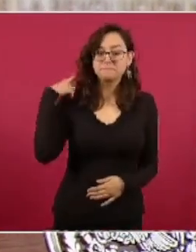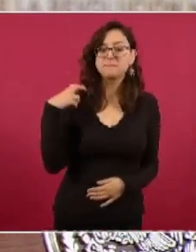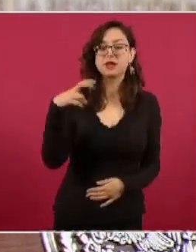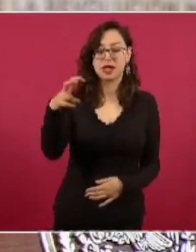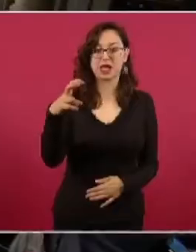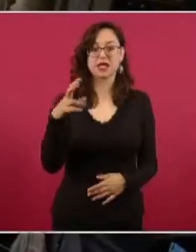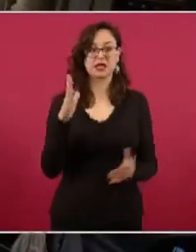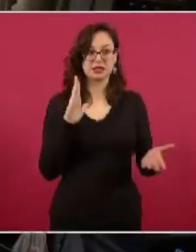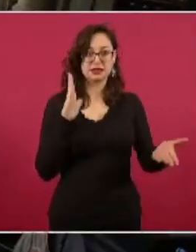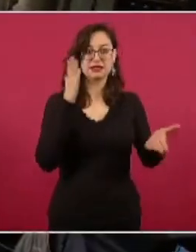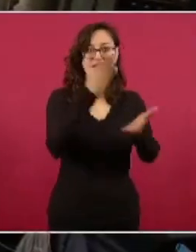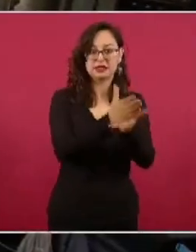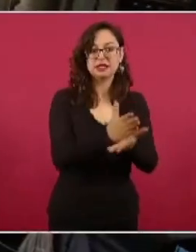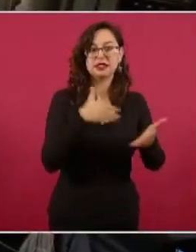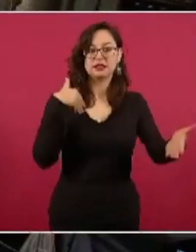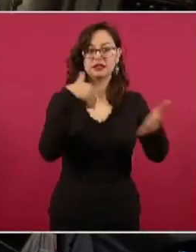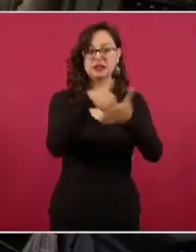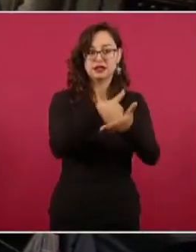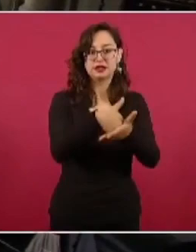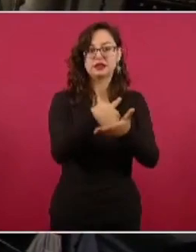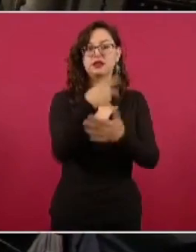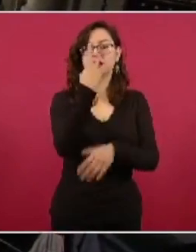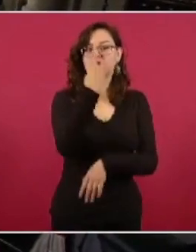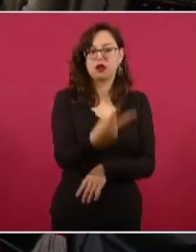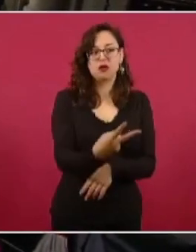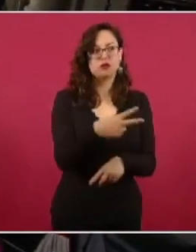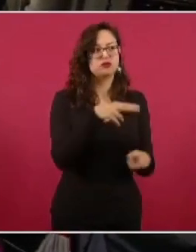observen cómo está.